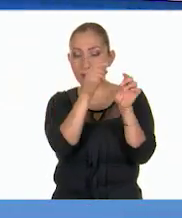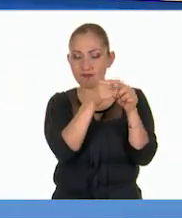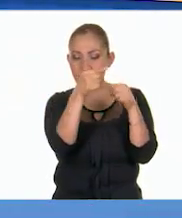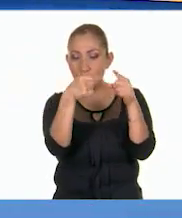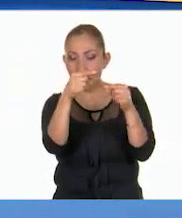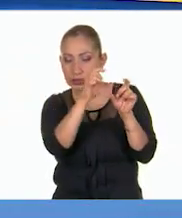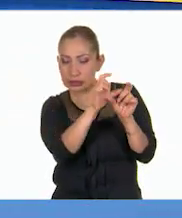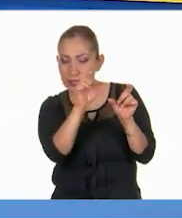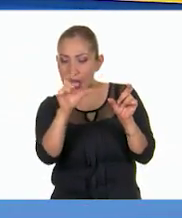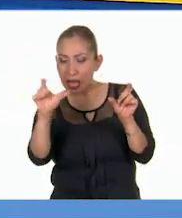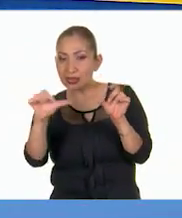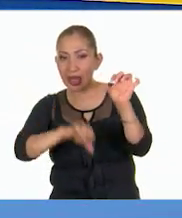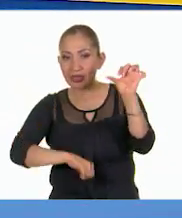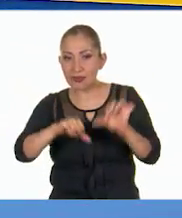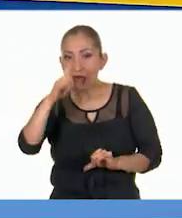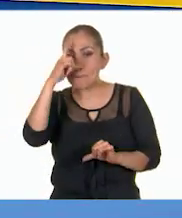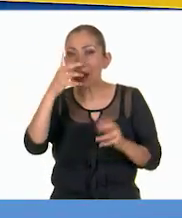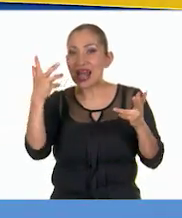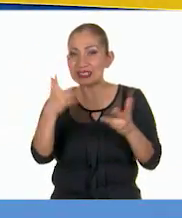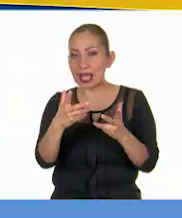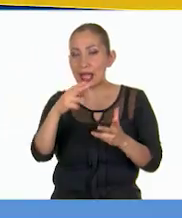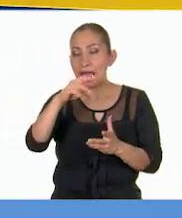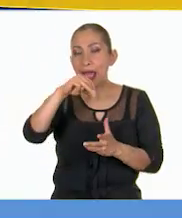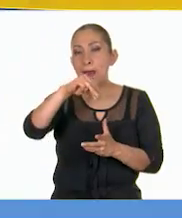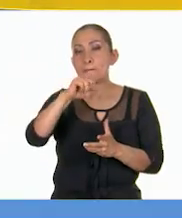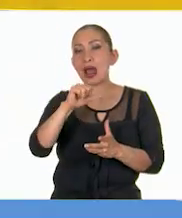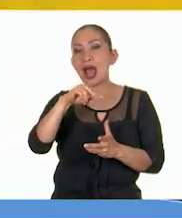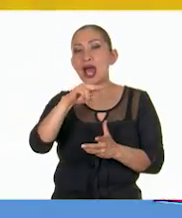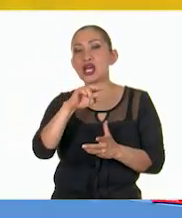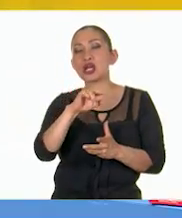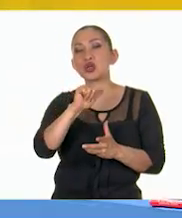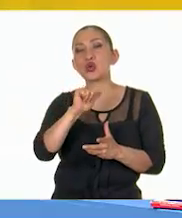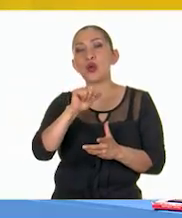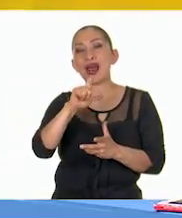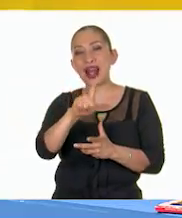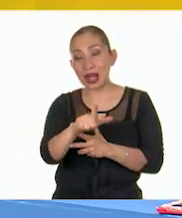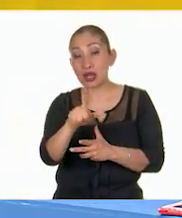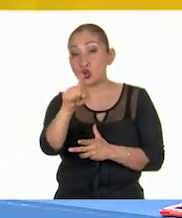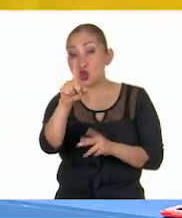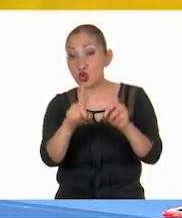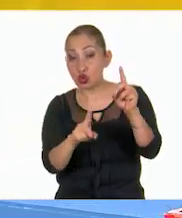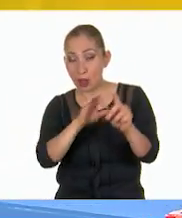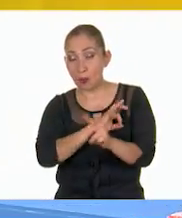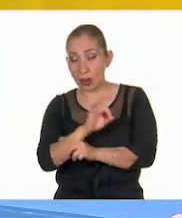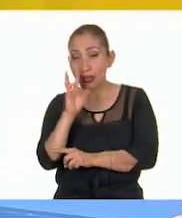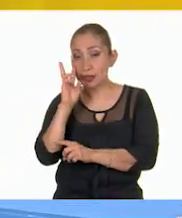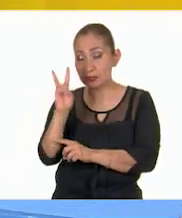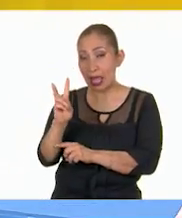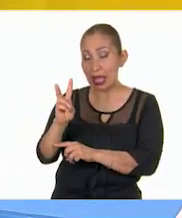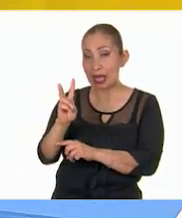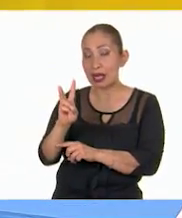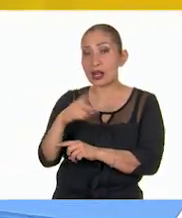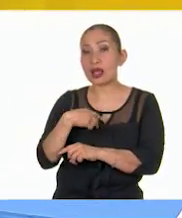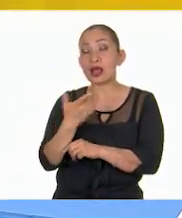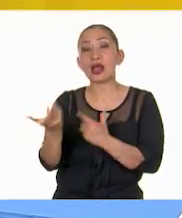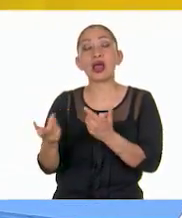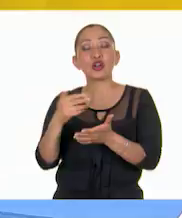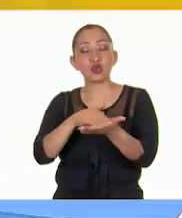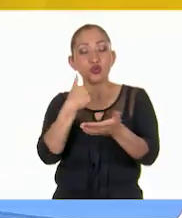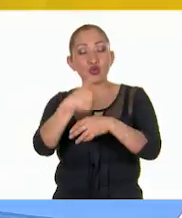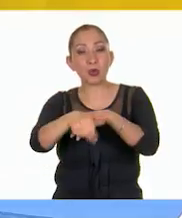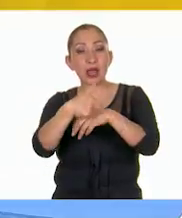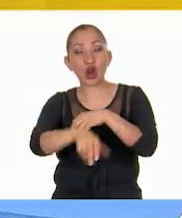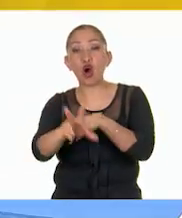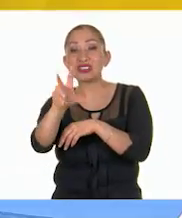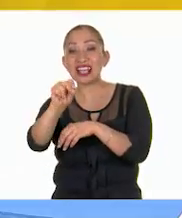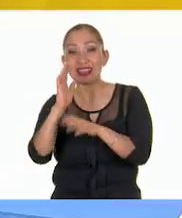secuencia de acciones para crear nuestro manual. Si tienen alguna duda, pueden consultar la página 80 de su